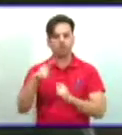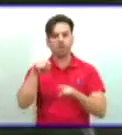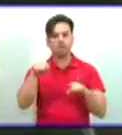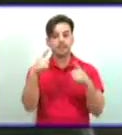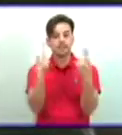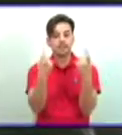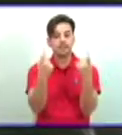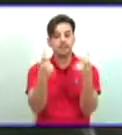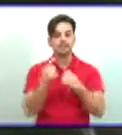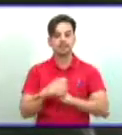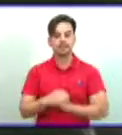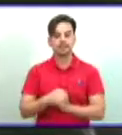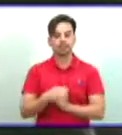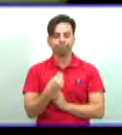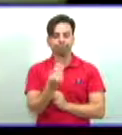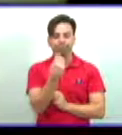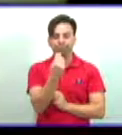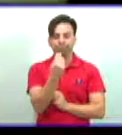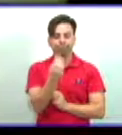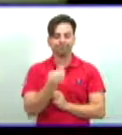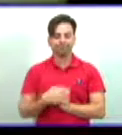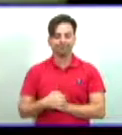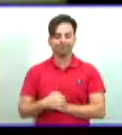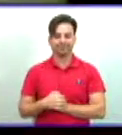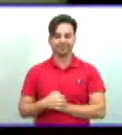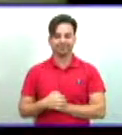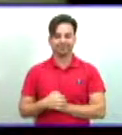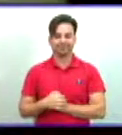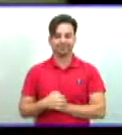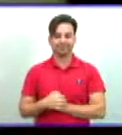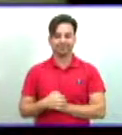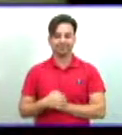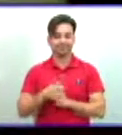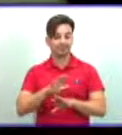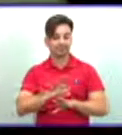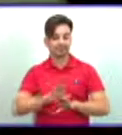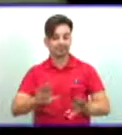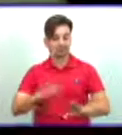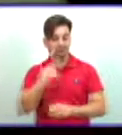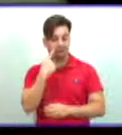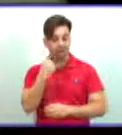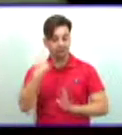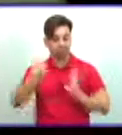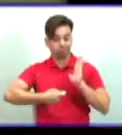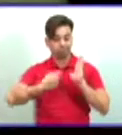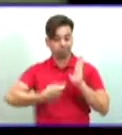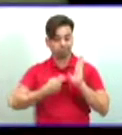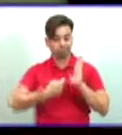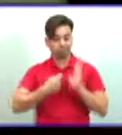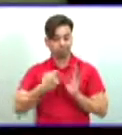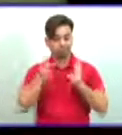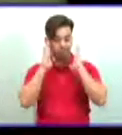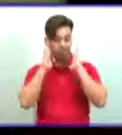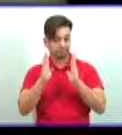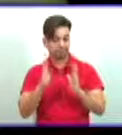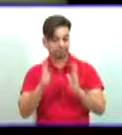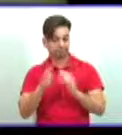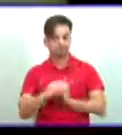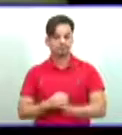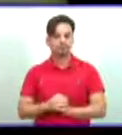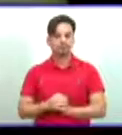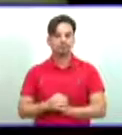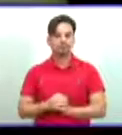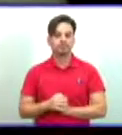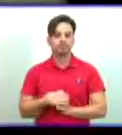de proteínas y nutrirse. A partir del material audiovisual que han podido observar y escuchar detenidamente, se han dado cuenta de